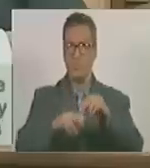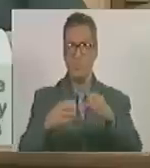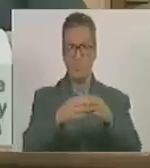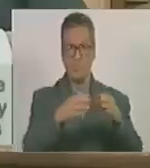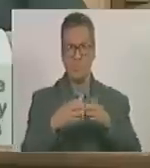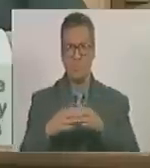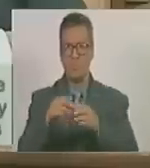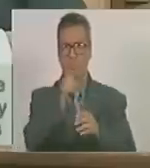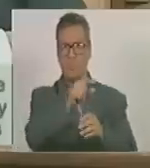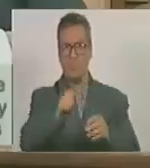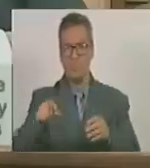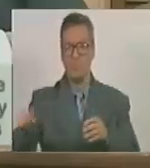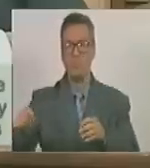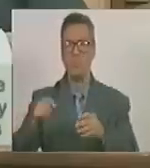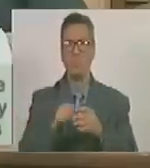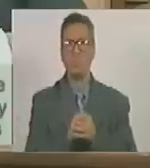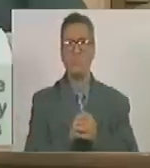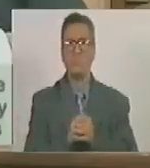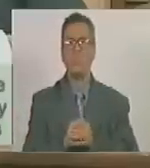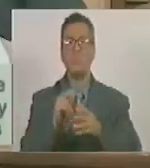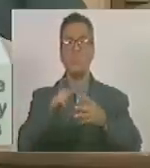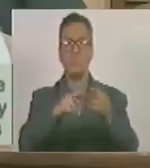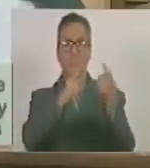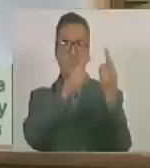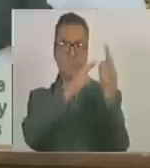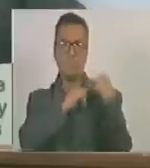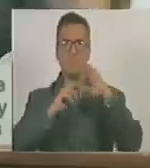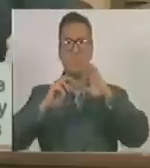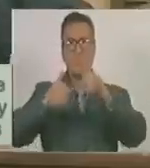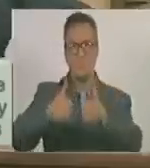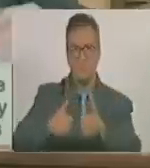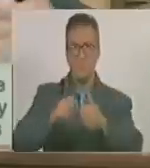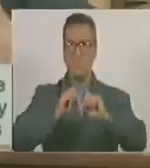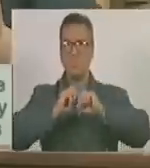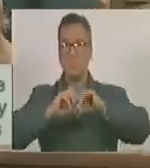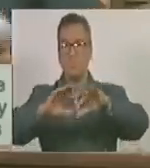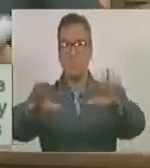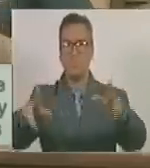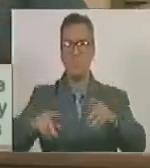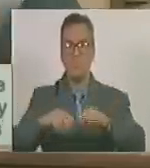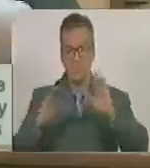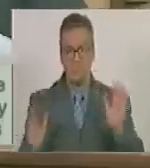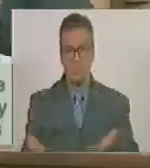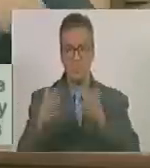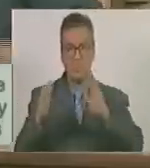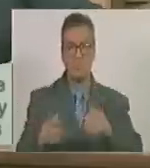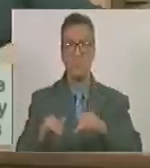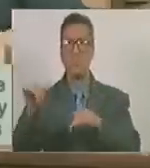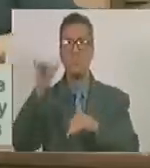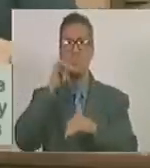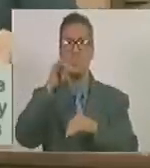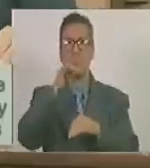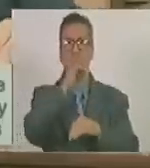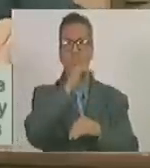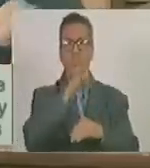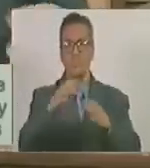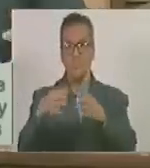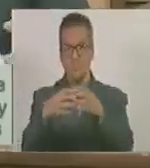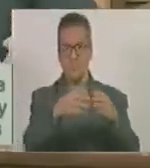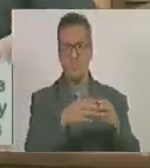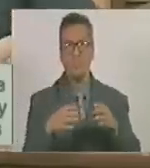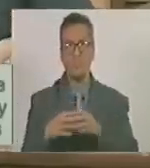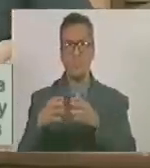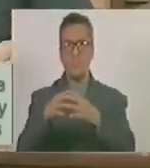grupo de ciudadanas y ciudadanos que asumen la iniciativa de difundir, promover e informar la organización